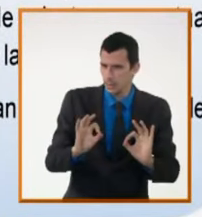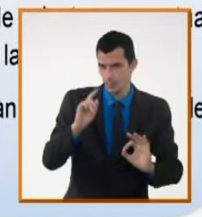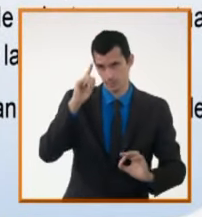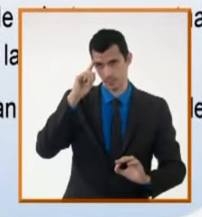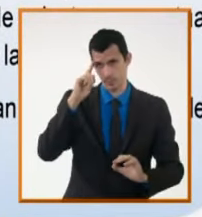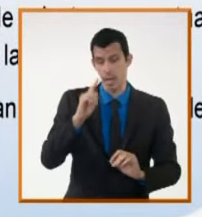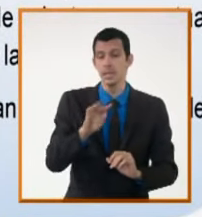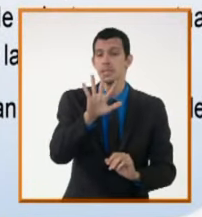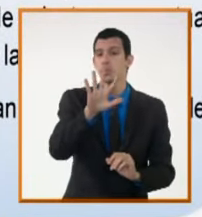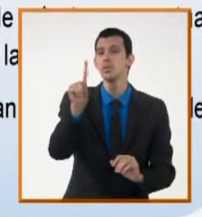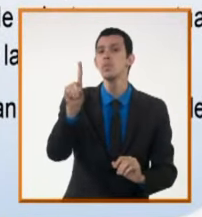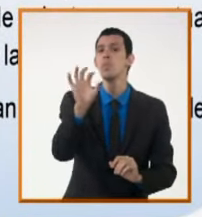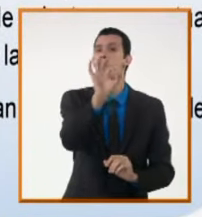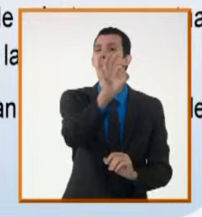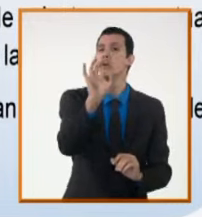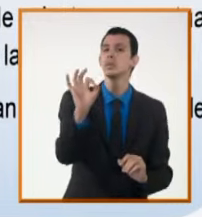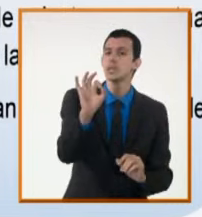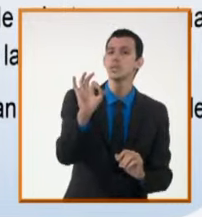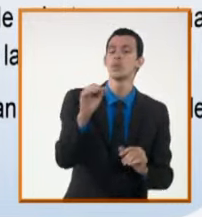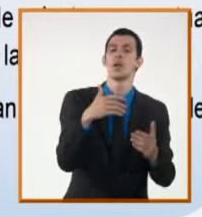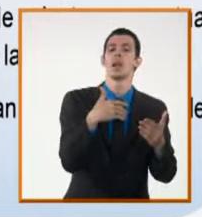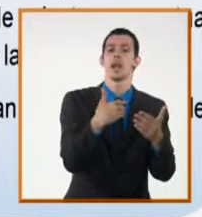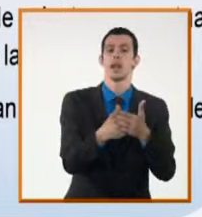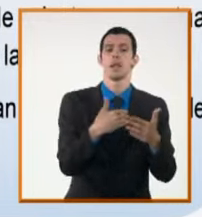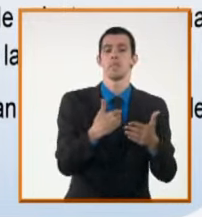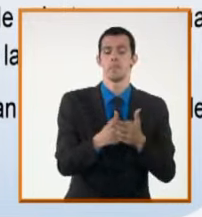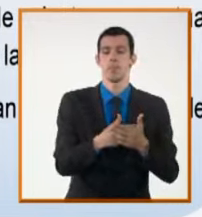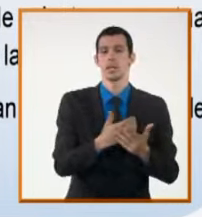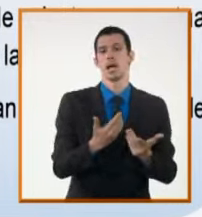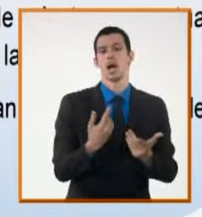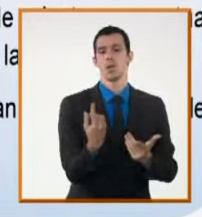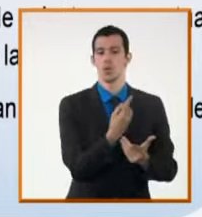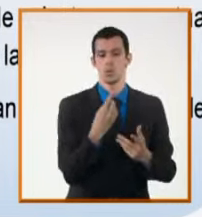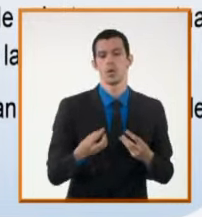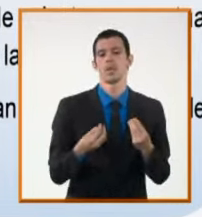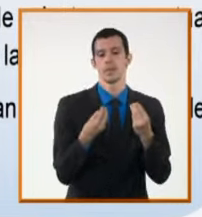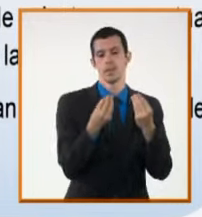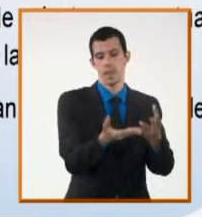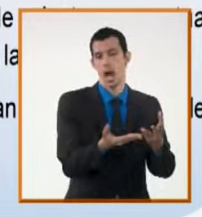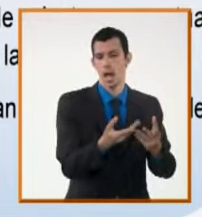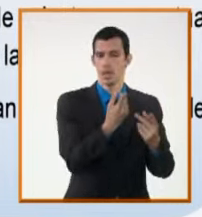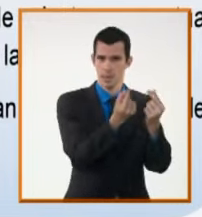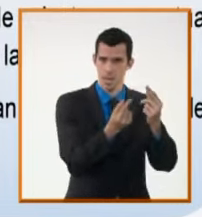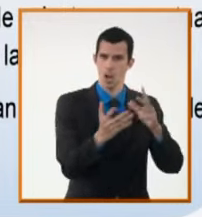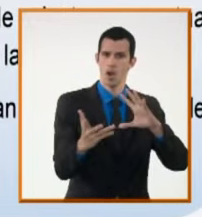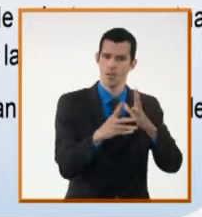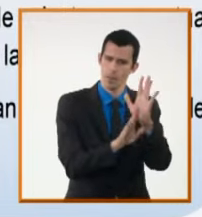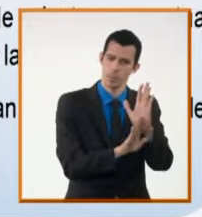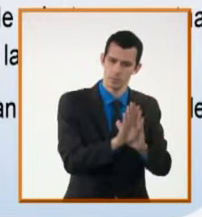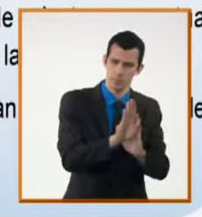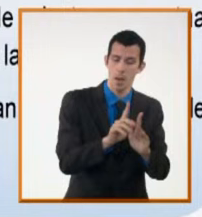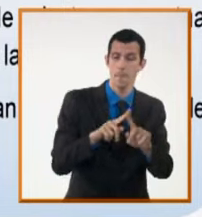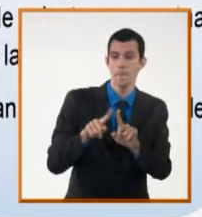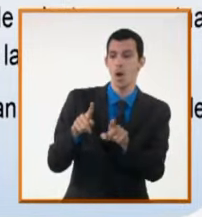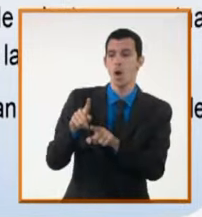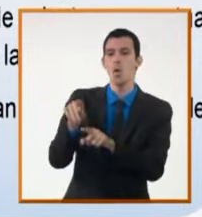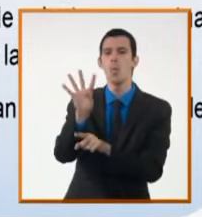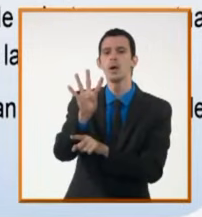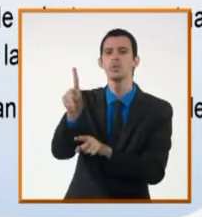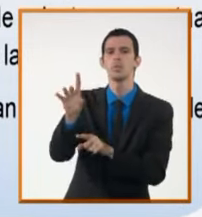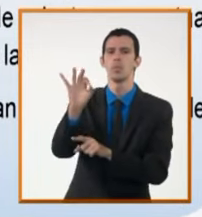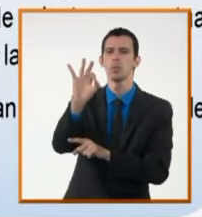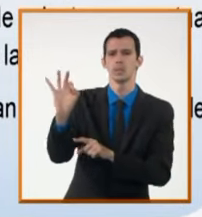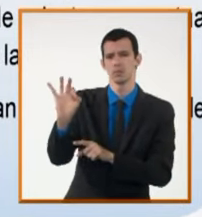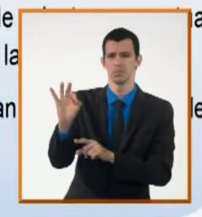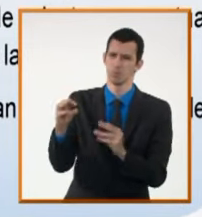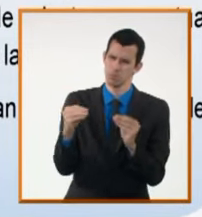51% y la empresarial es un 49%. Tenemos que ir modificando esa estructura. Y también hay